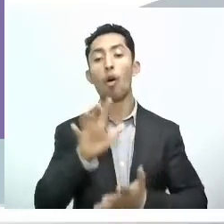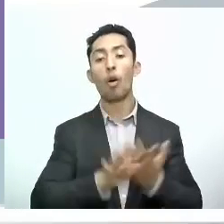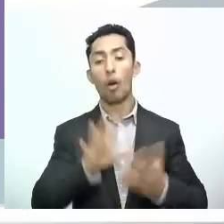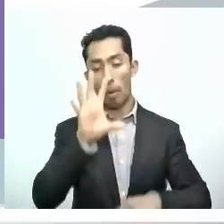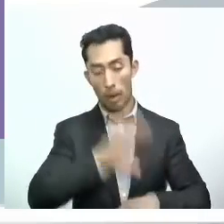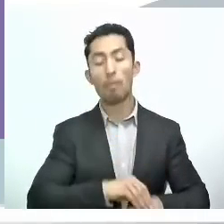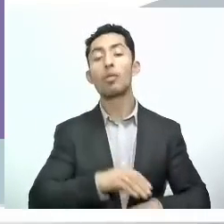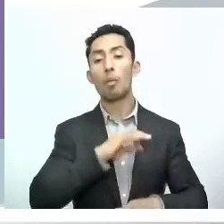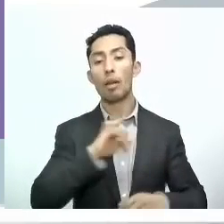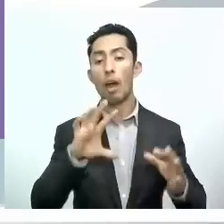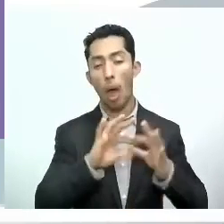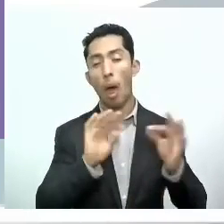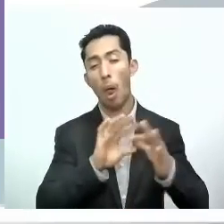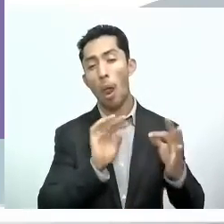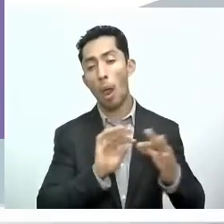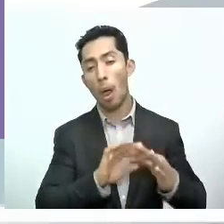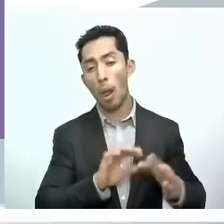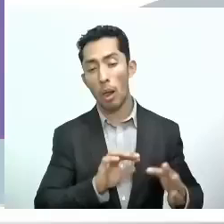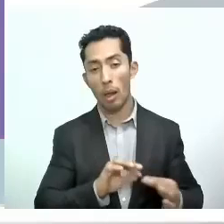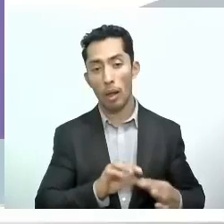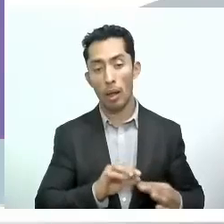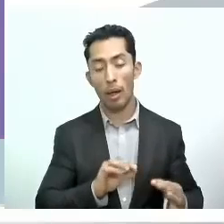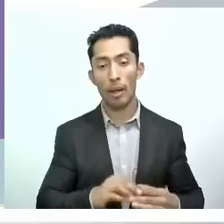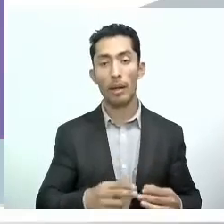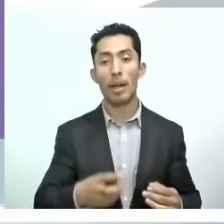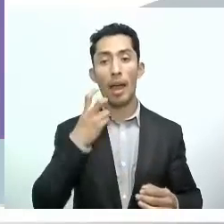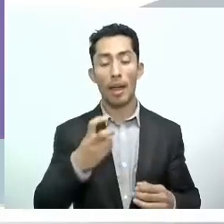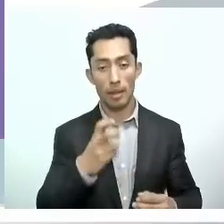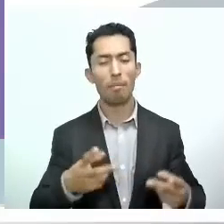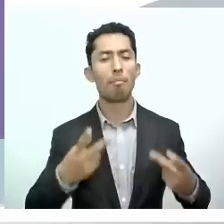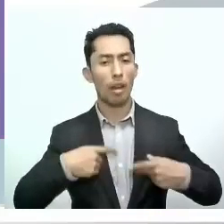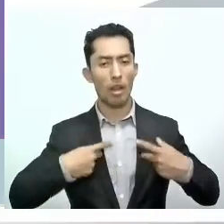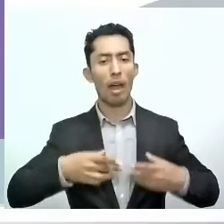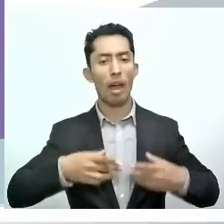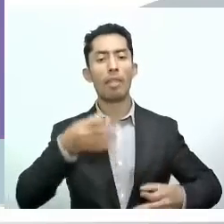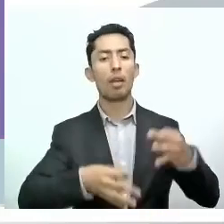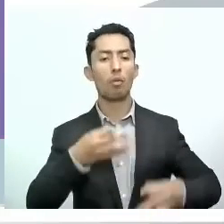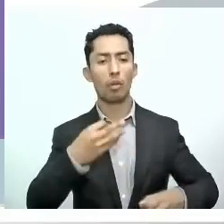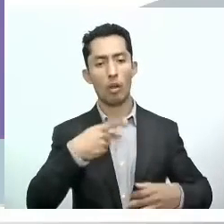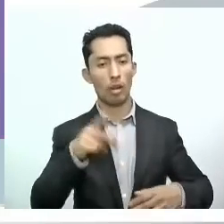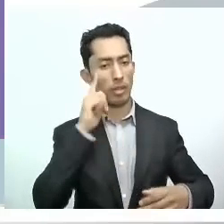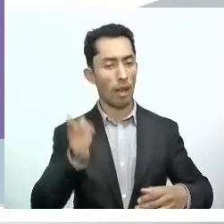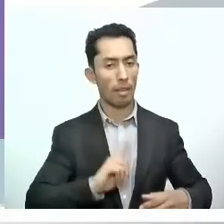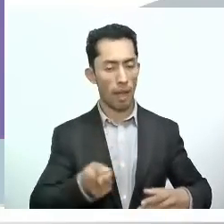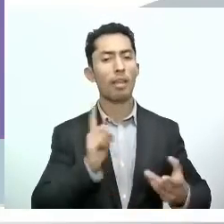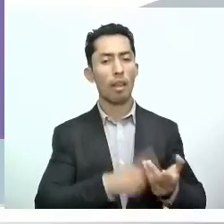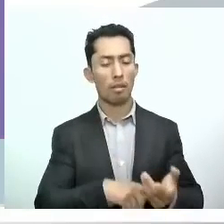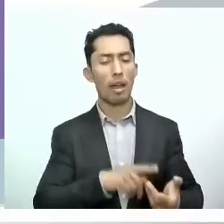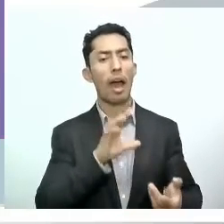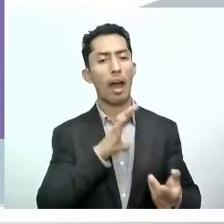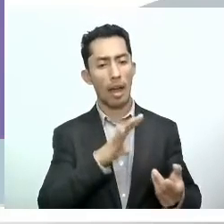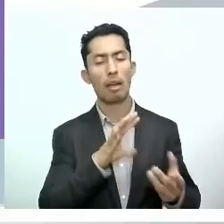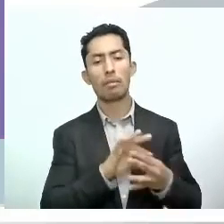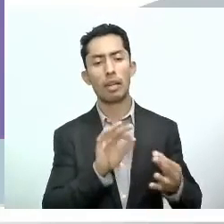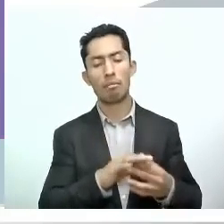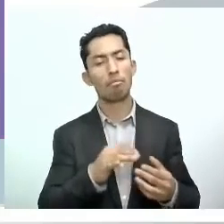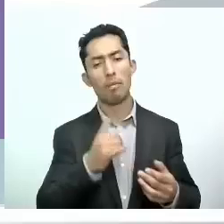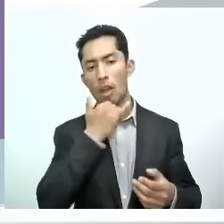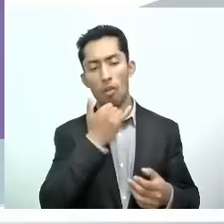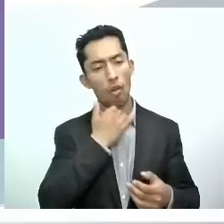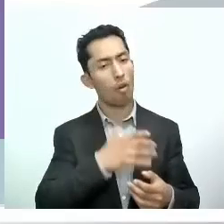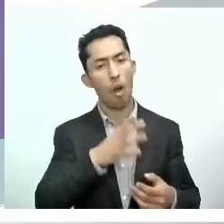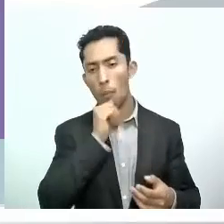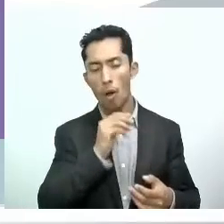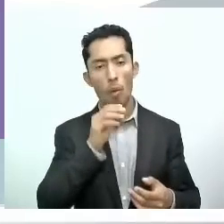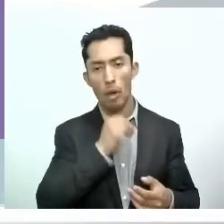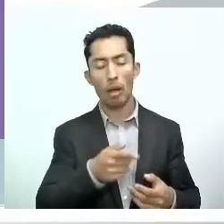eso para estas personas, el tribunal literal era el concreto y que en este concreto, por el poder divino que te